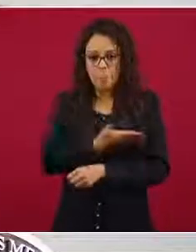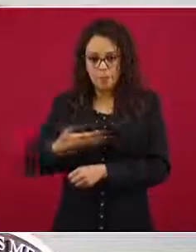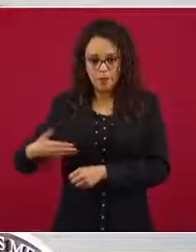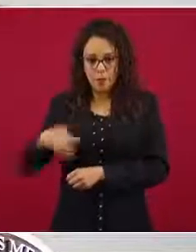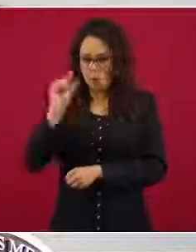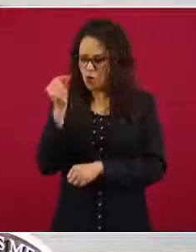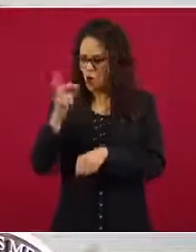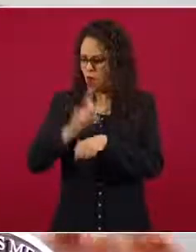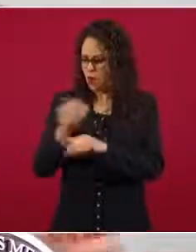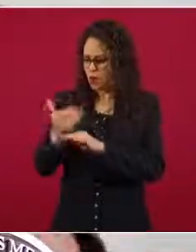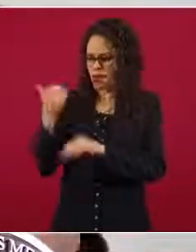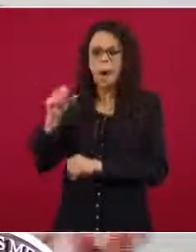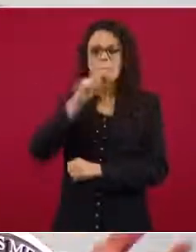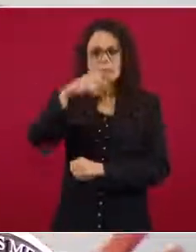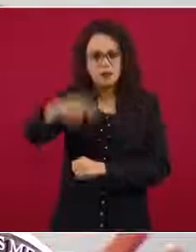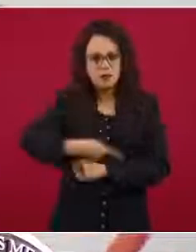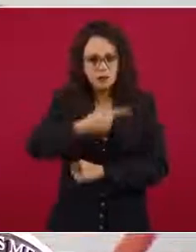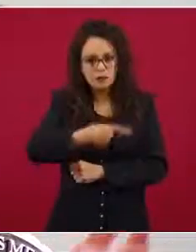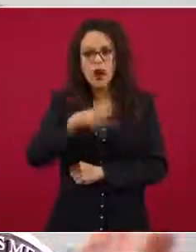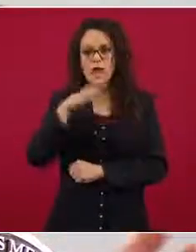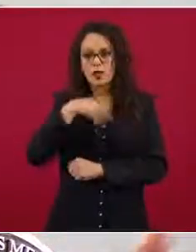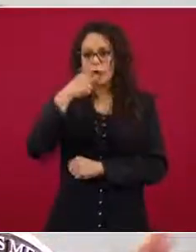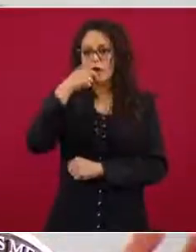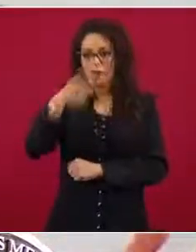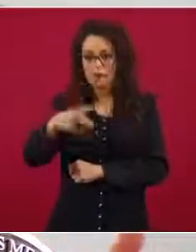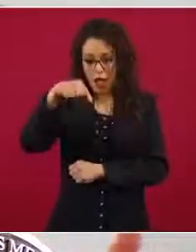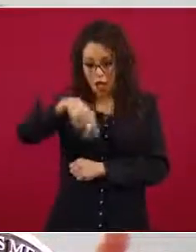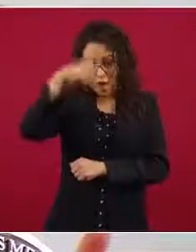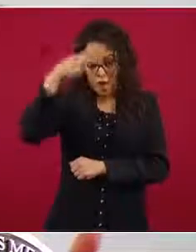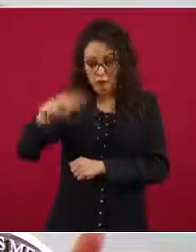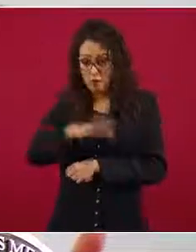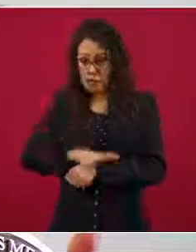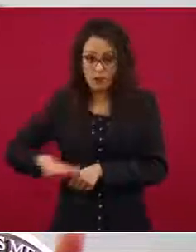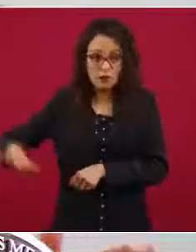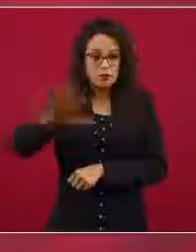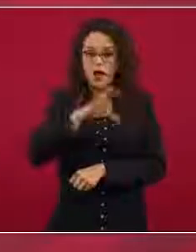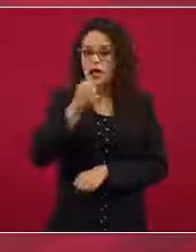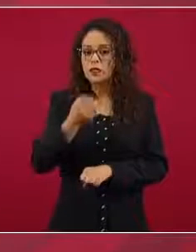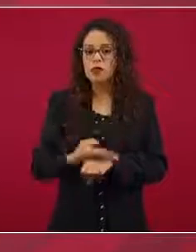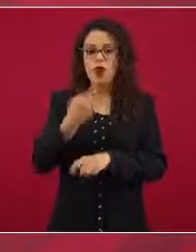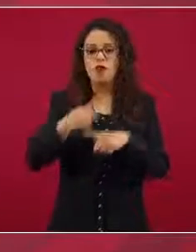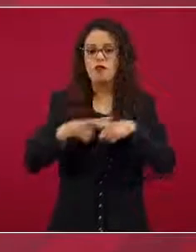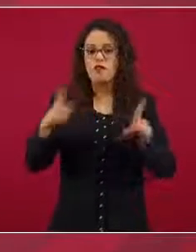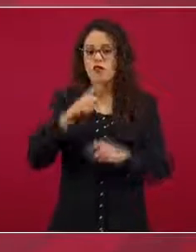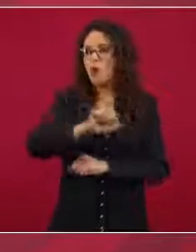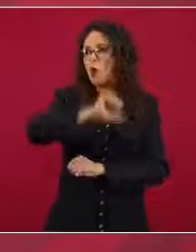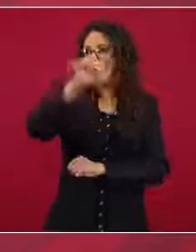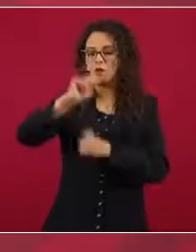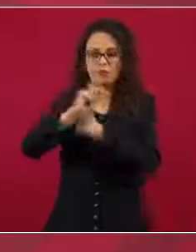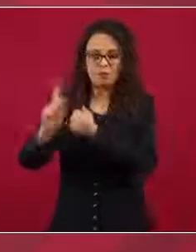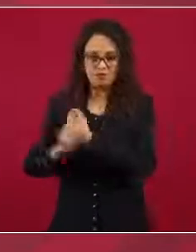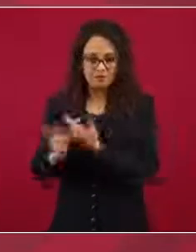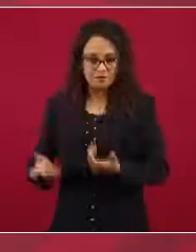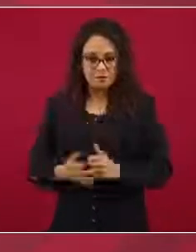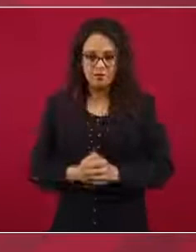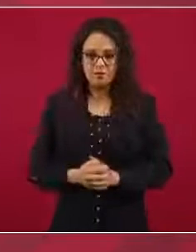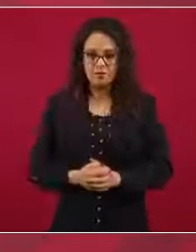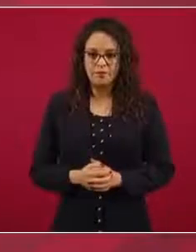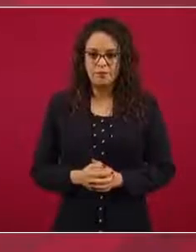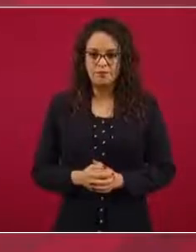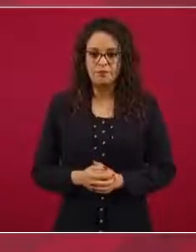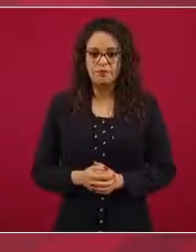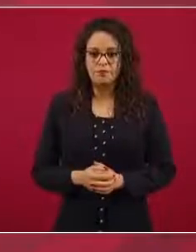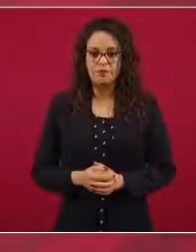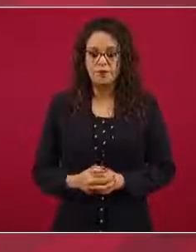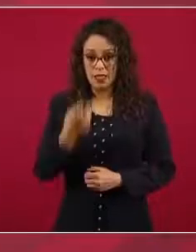pregunta, señalé yo que nuestra población es diferente a muchas otras y desde luego no existe ese camino